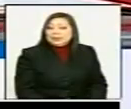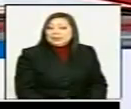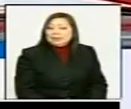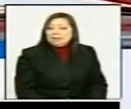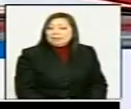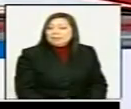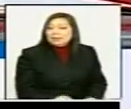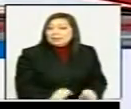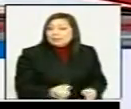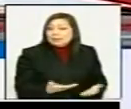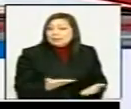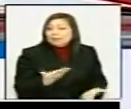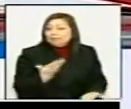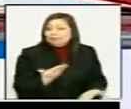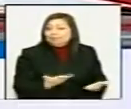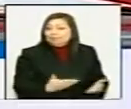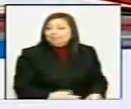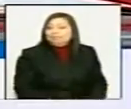Si eso es el supuesto